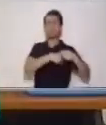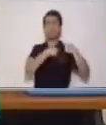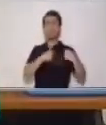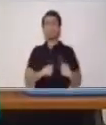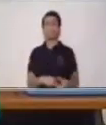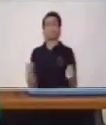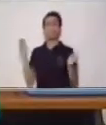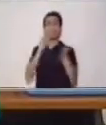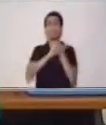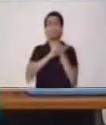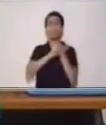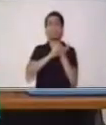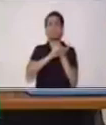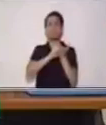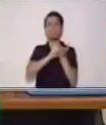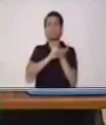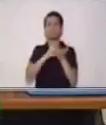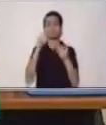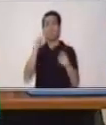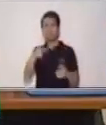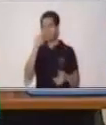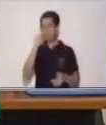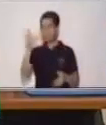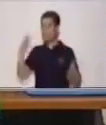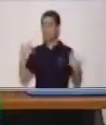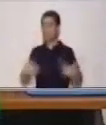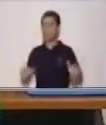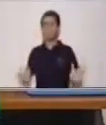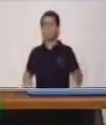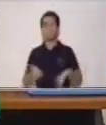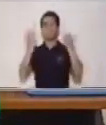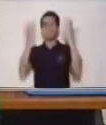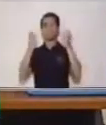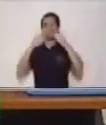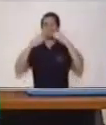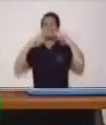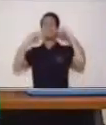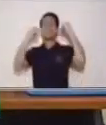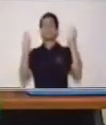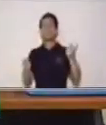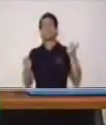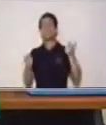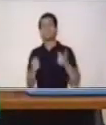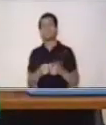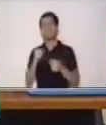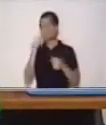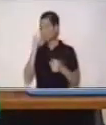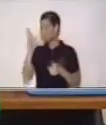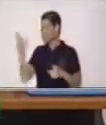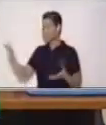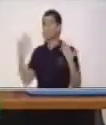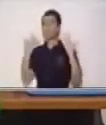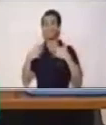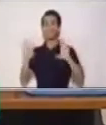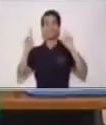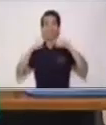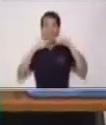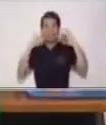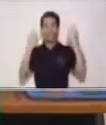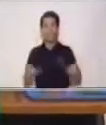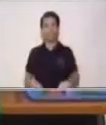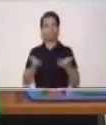de fantasía y Pinocho sonriendo despertó. Y Pinocho